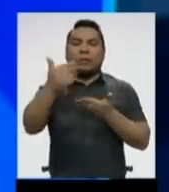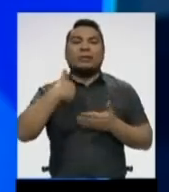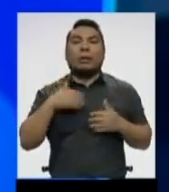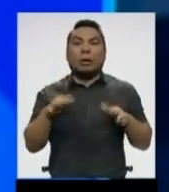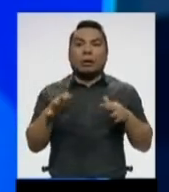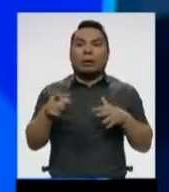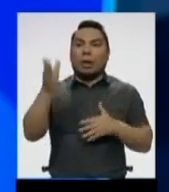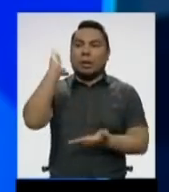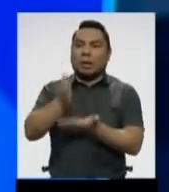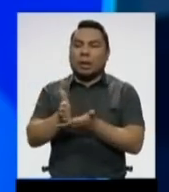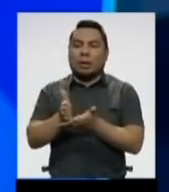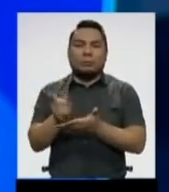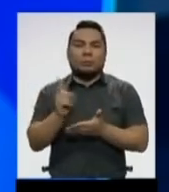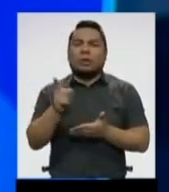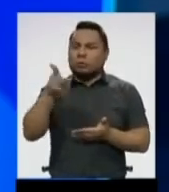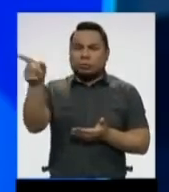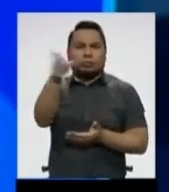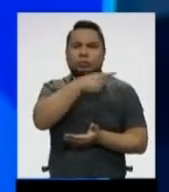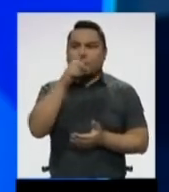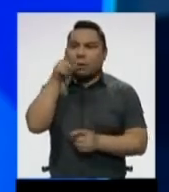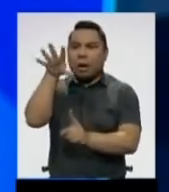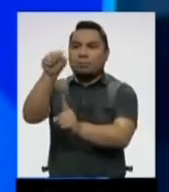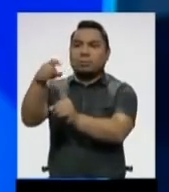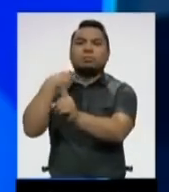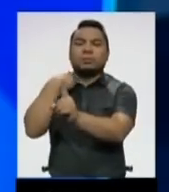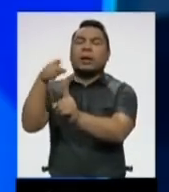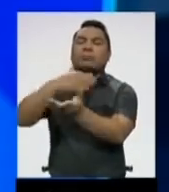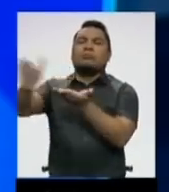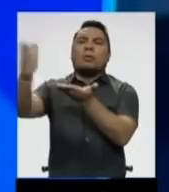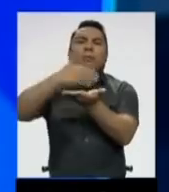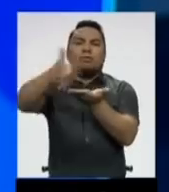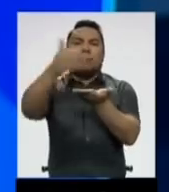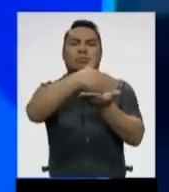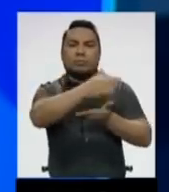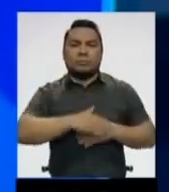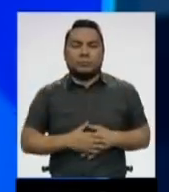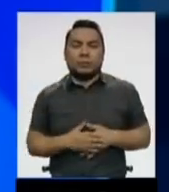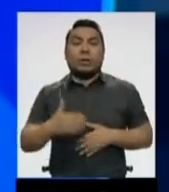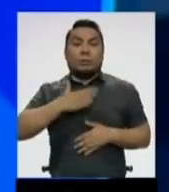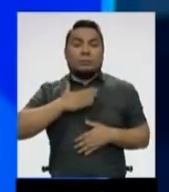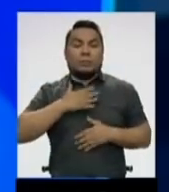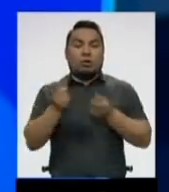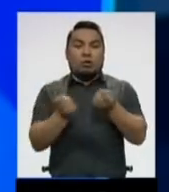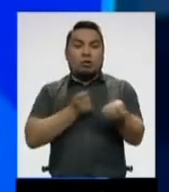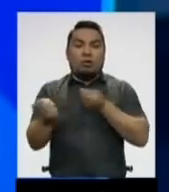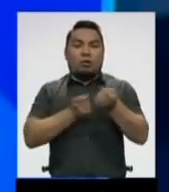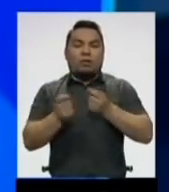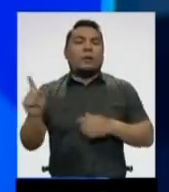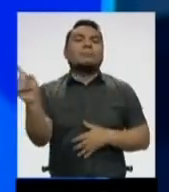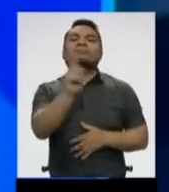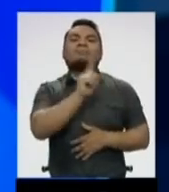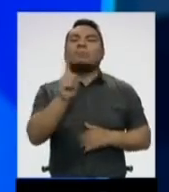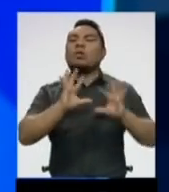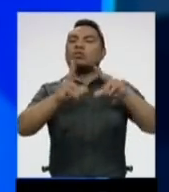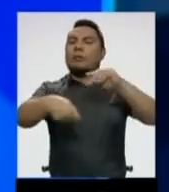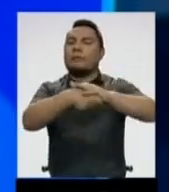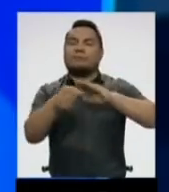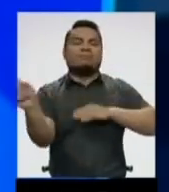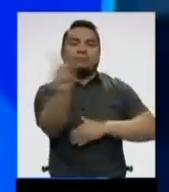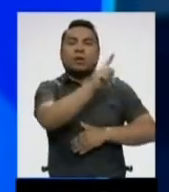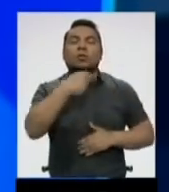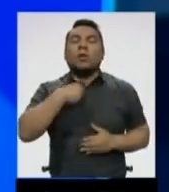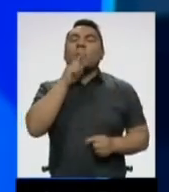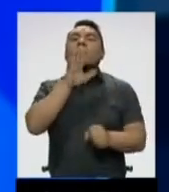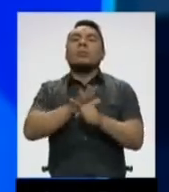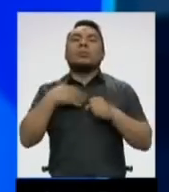para sancionarlos y para ponerlos en el lugar que les corresponde. En mi gobierno no habrán corruptos. Ese es el compromiso que